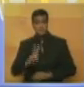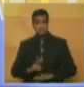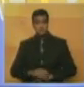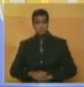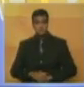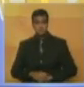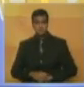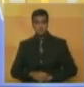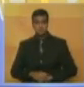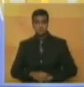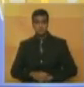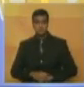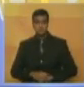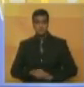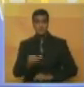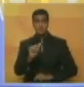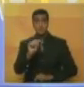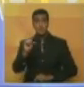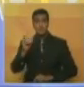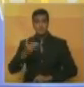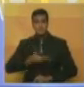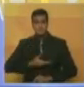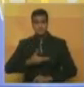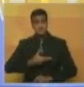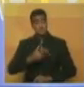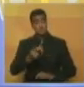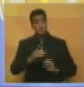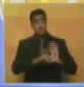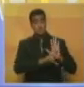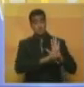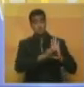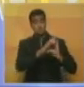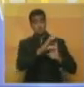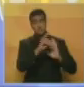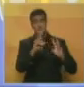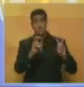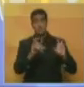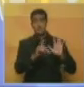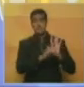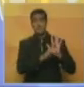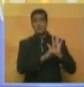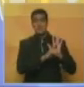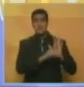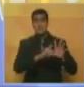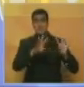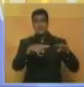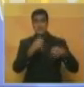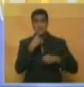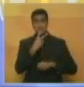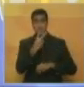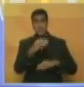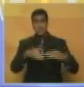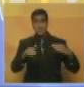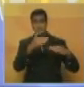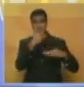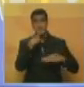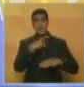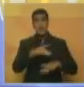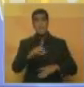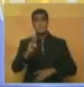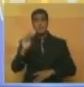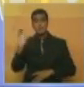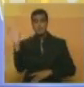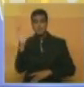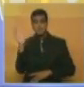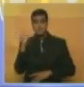El alcalde metropolitano Antonio Ledezma calificó como inconstitucional la nueva ley de régimen municipal a dos niveles del área metropolitana. Asegura que